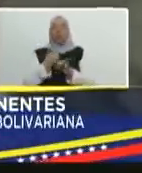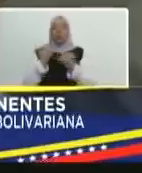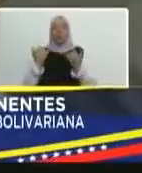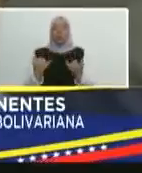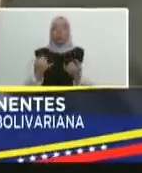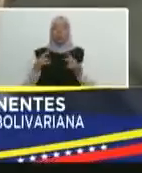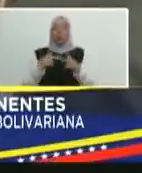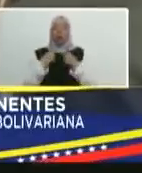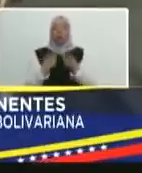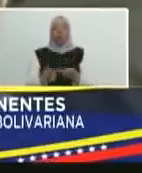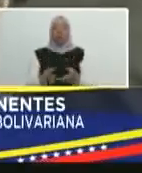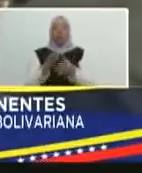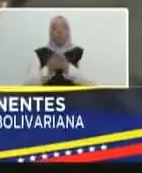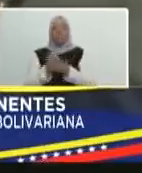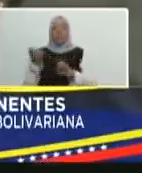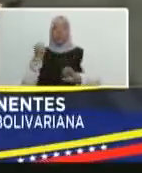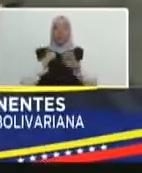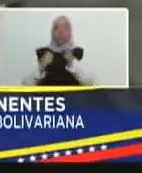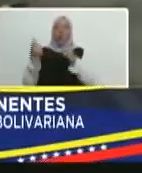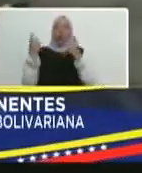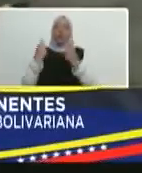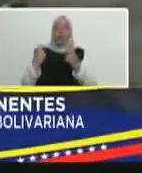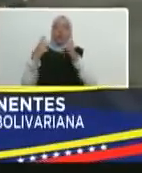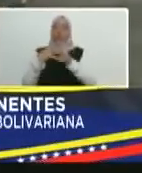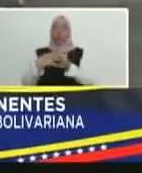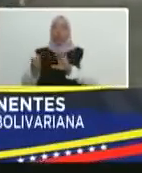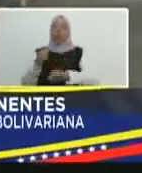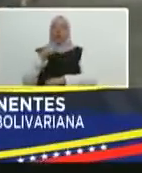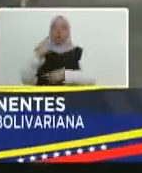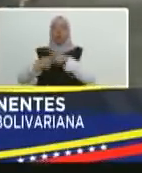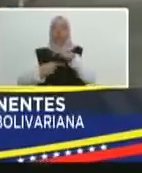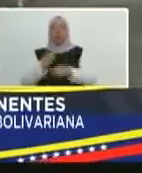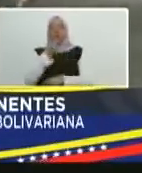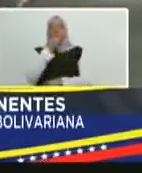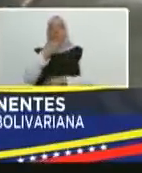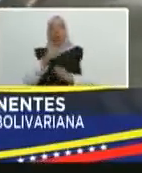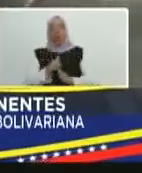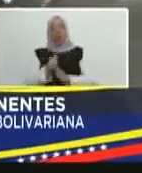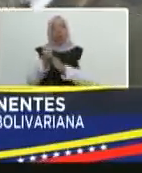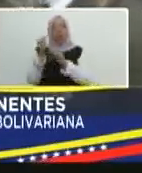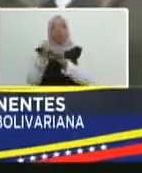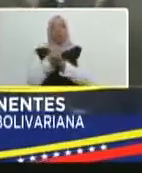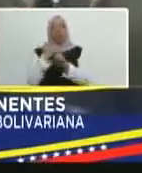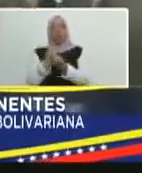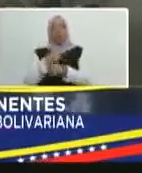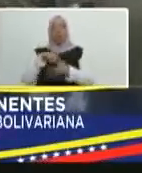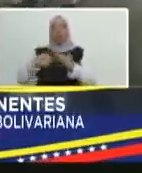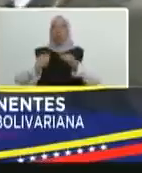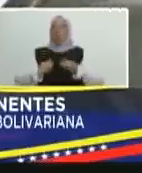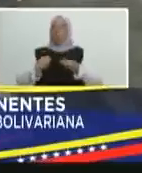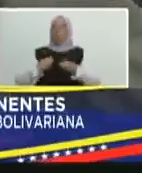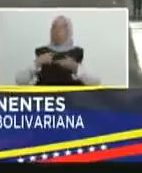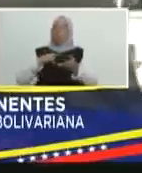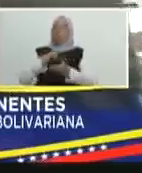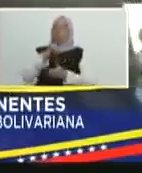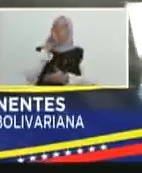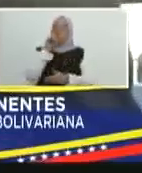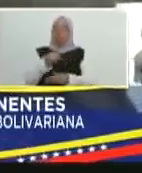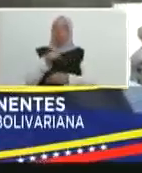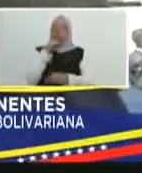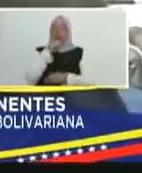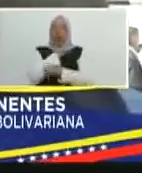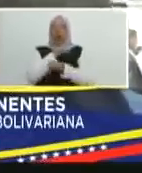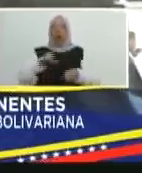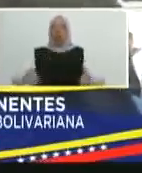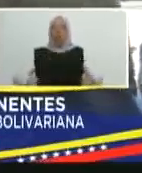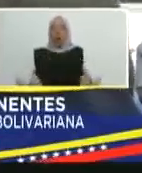El valor de la lealtad lo enseñan con su ejemplo, con su palabra. Qué buen liderazgo para la Armada, para la aviación, la milicia. Componente Guardia